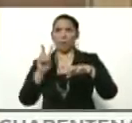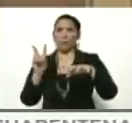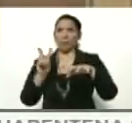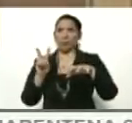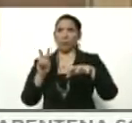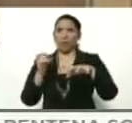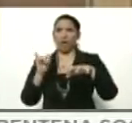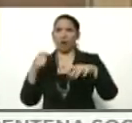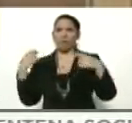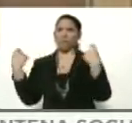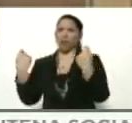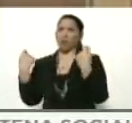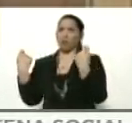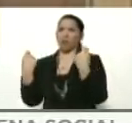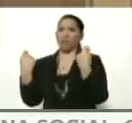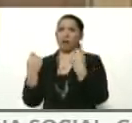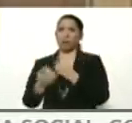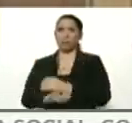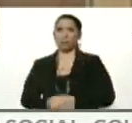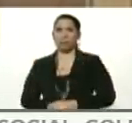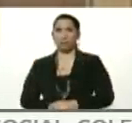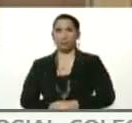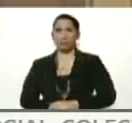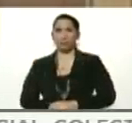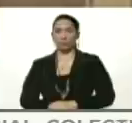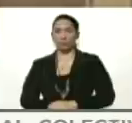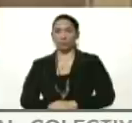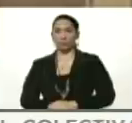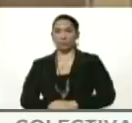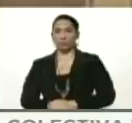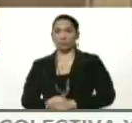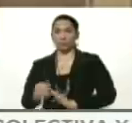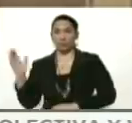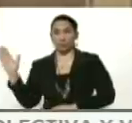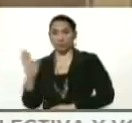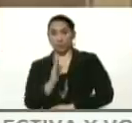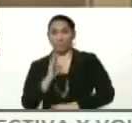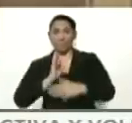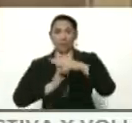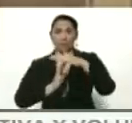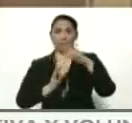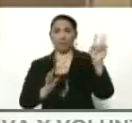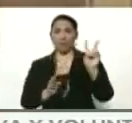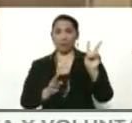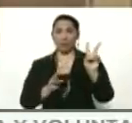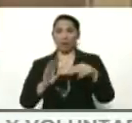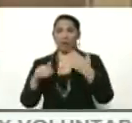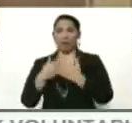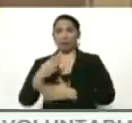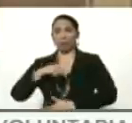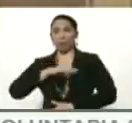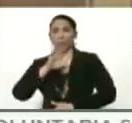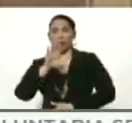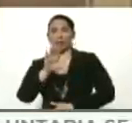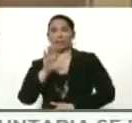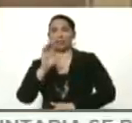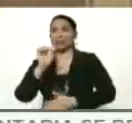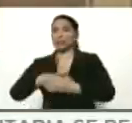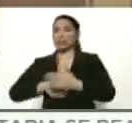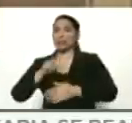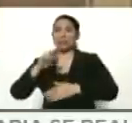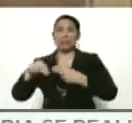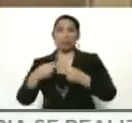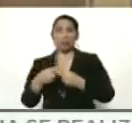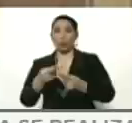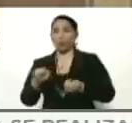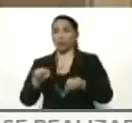estaba promoviendo el flujo de migrantes venezolanos a nuestra patria sin ningún tipo de control